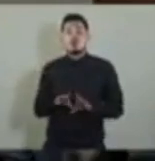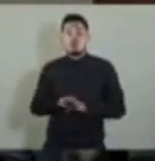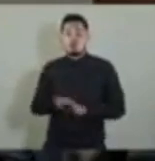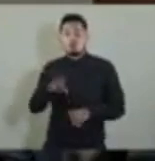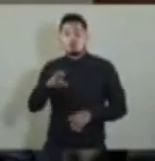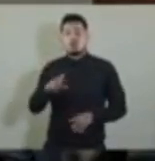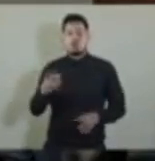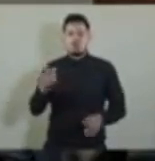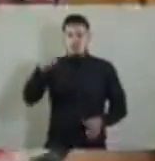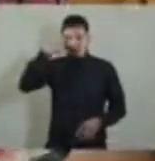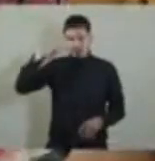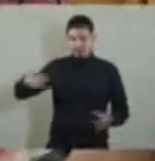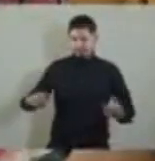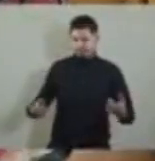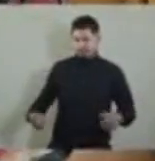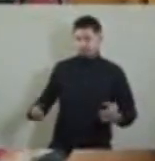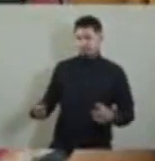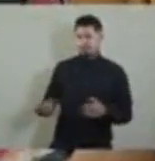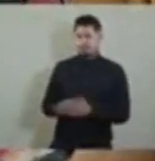método de enriquecimiento